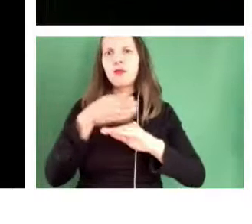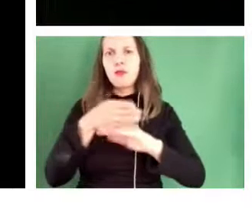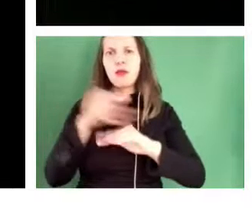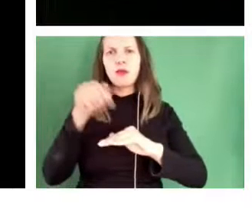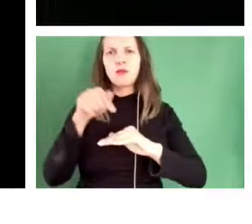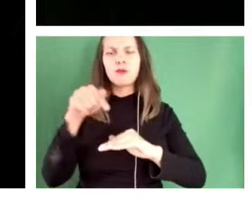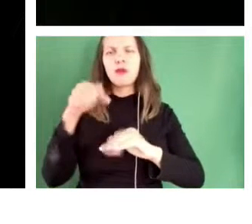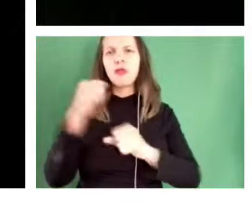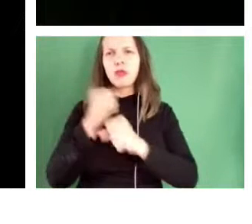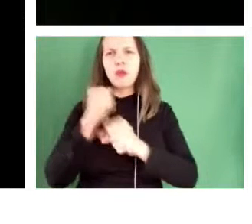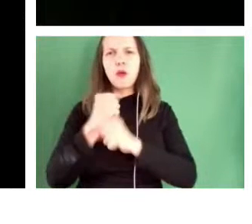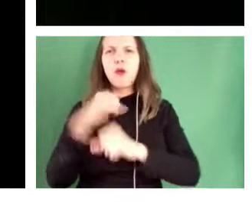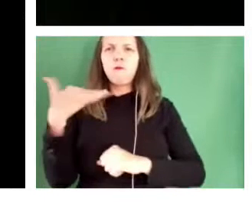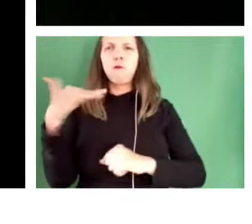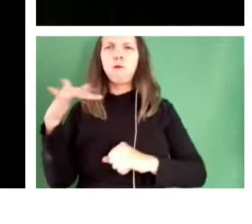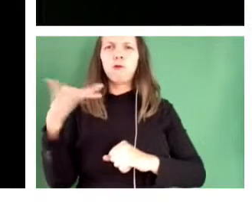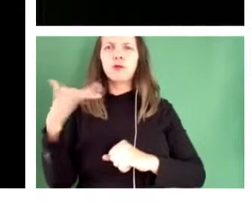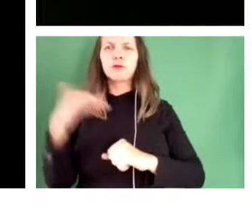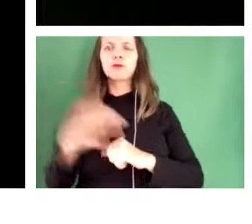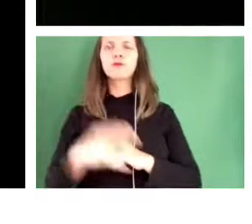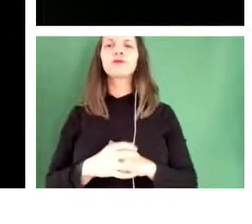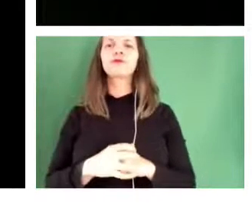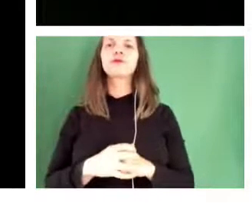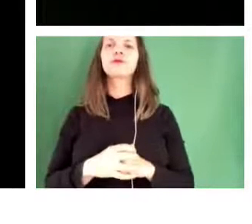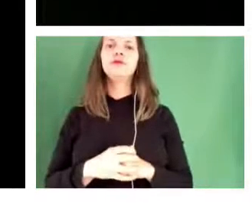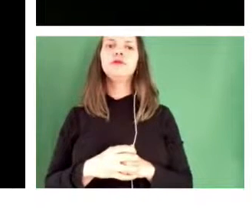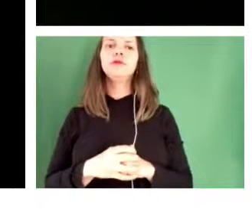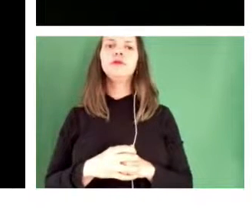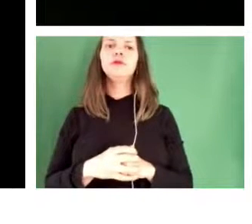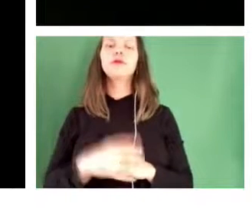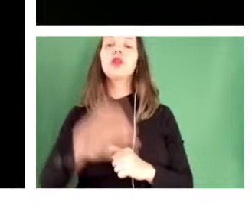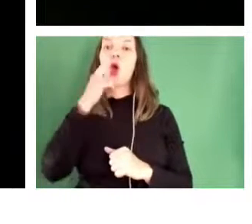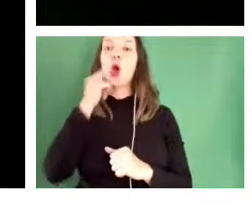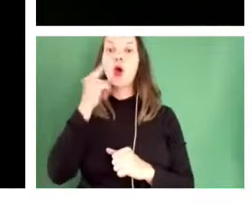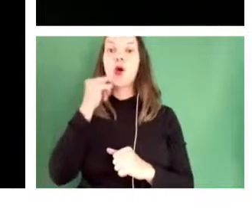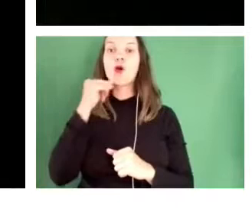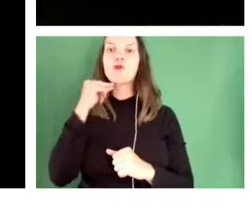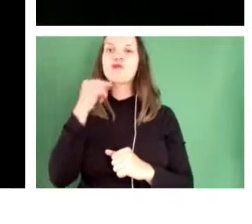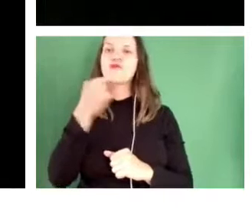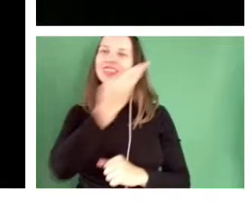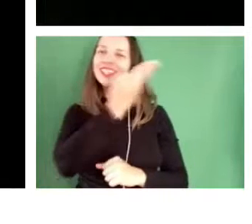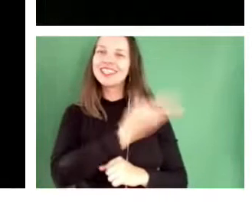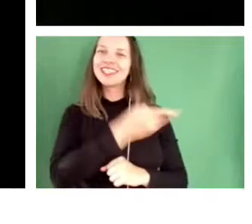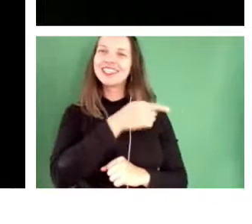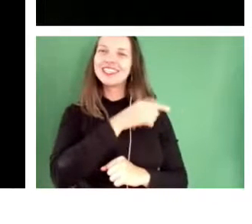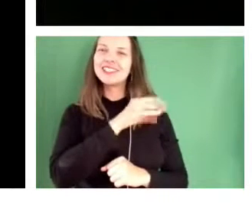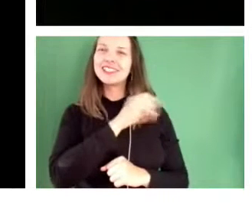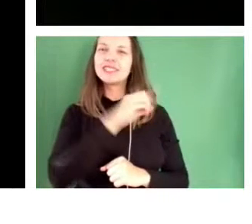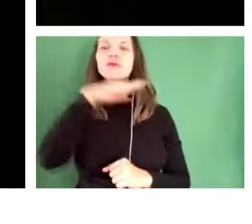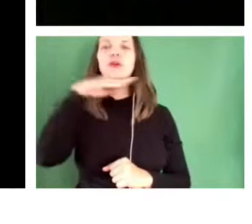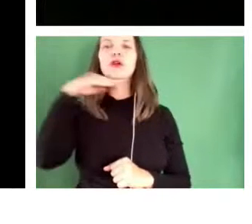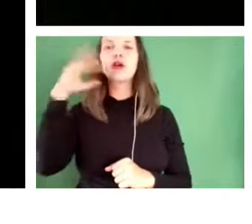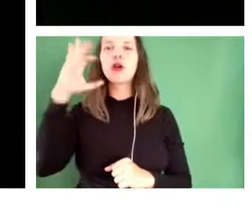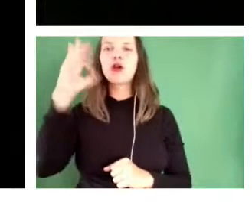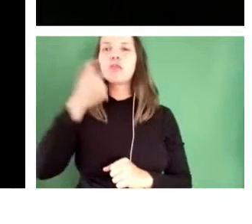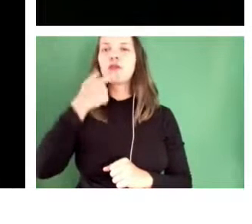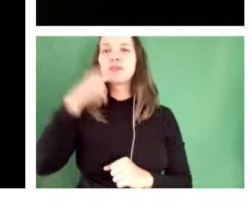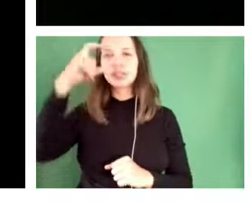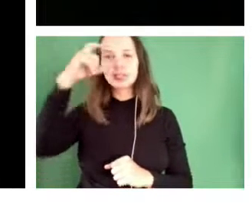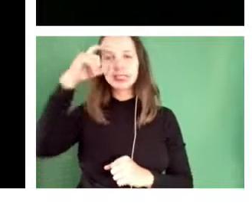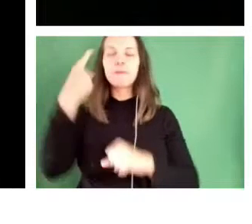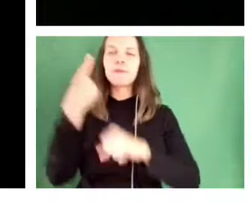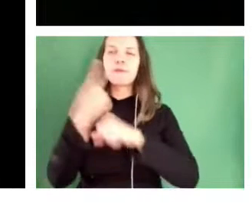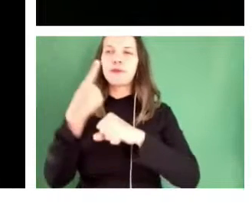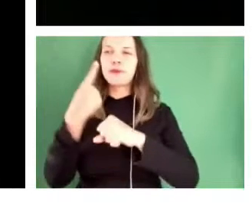palabra. Ok, muchas gracias. Buenas tardes. Comenzar agradeciendo la oportunidad